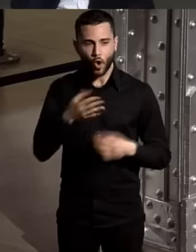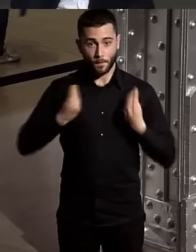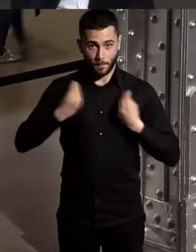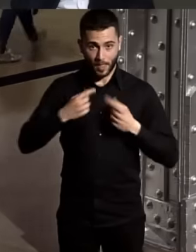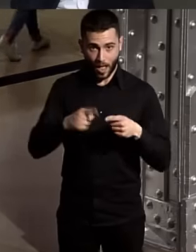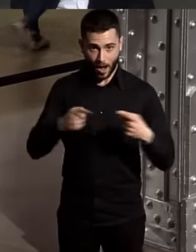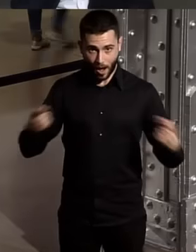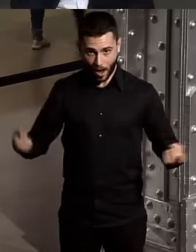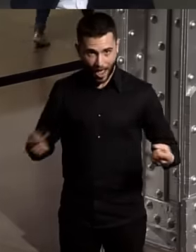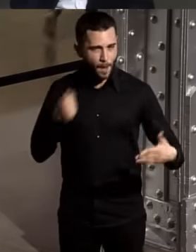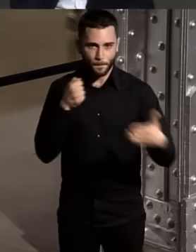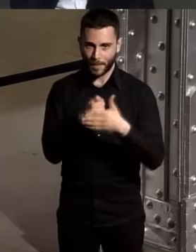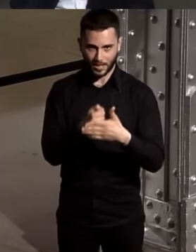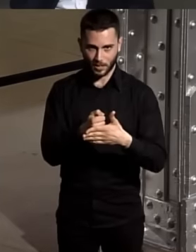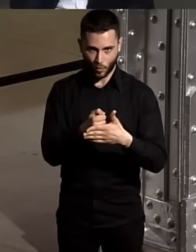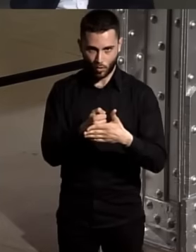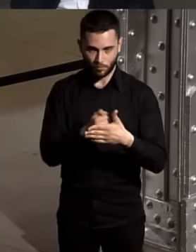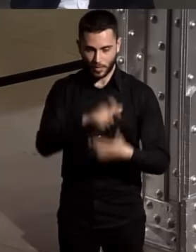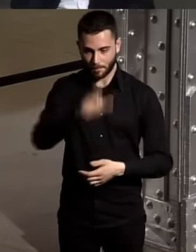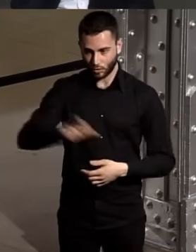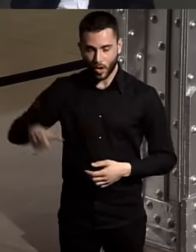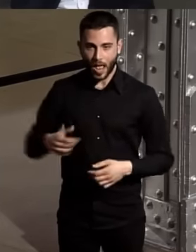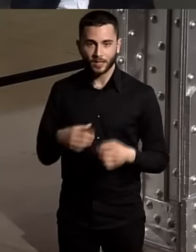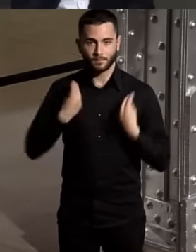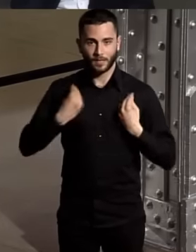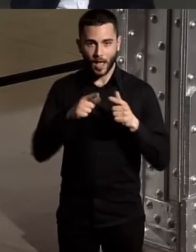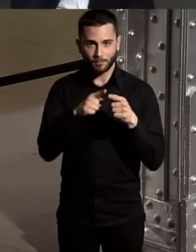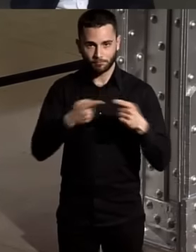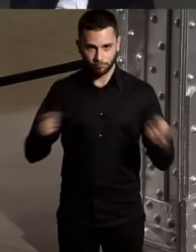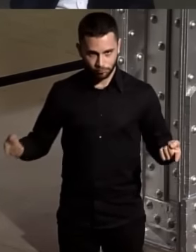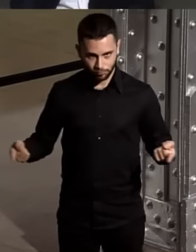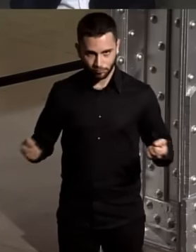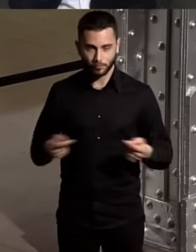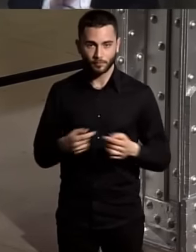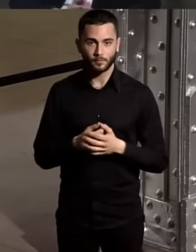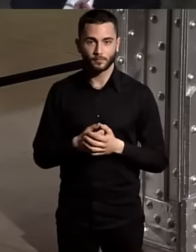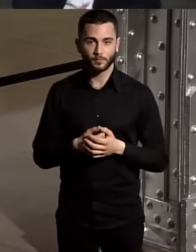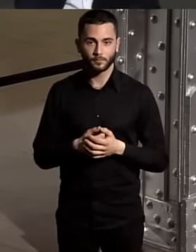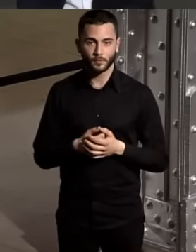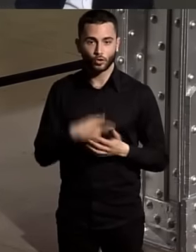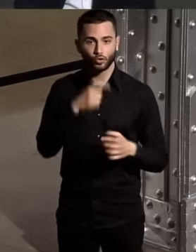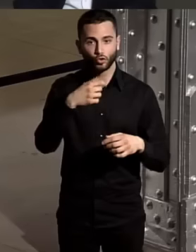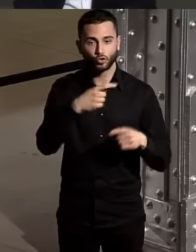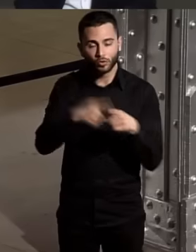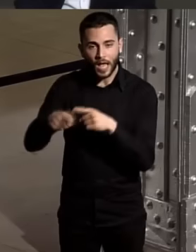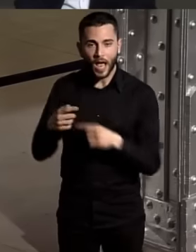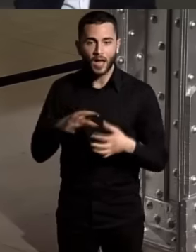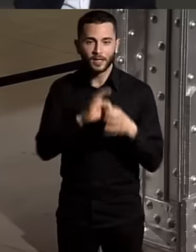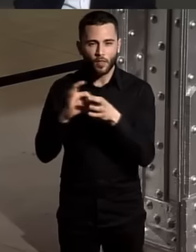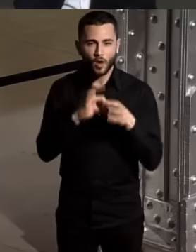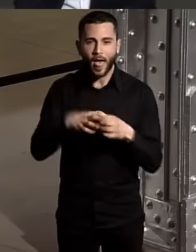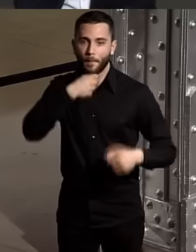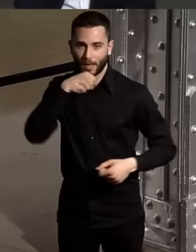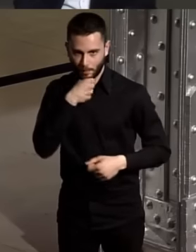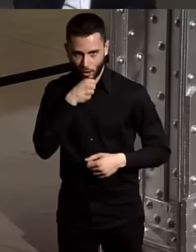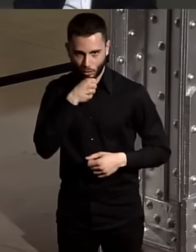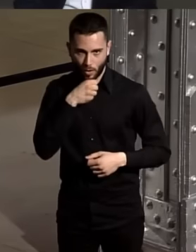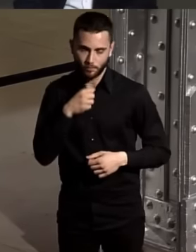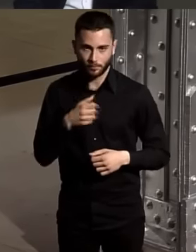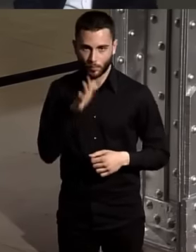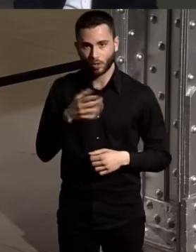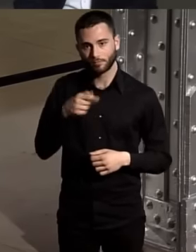vida lo máximo posible a a las personas o de combatir enfermedades asociadas con el envejecimiento el envejecimiento es la causa de las enfermedades y eh